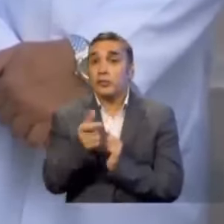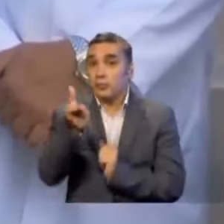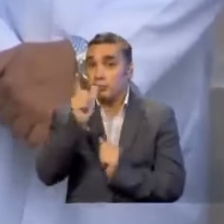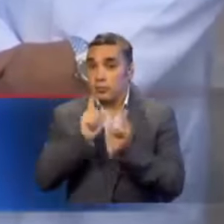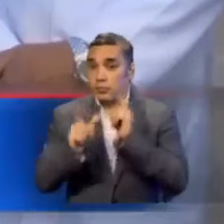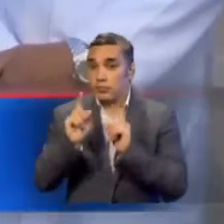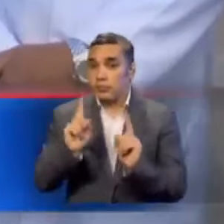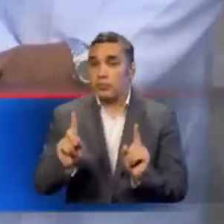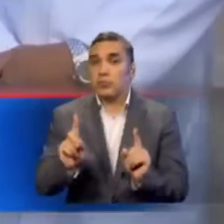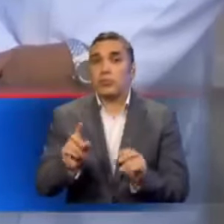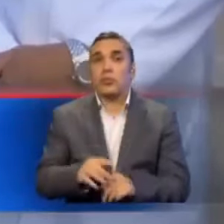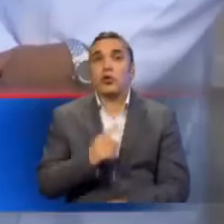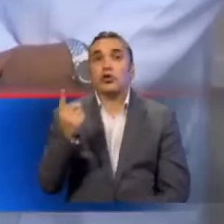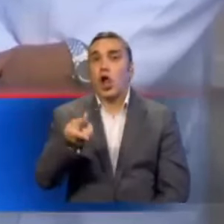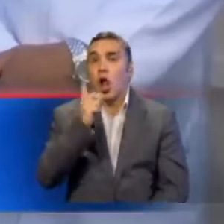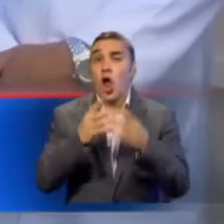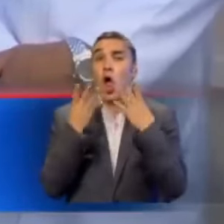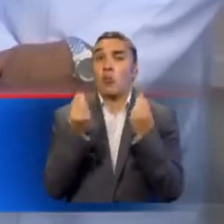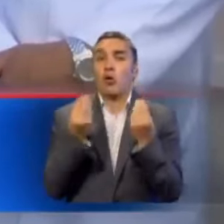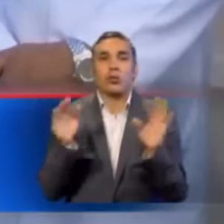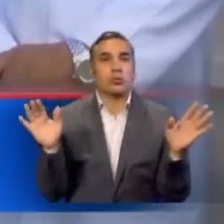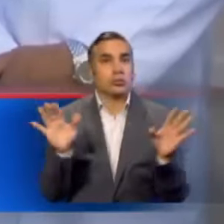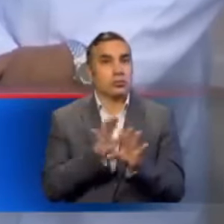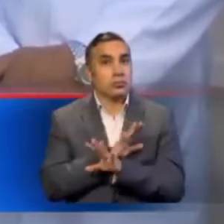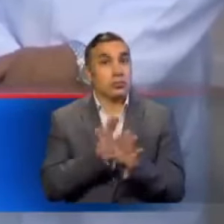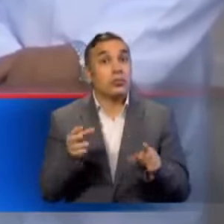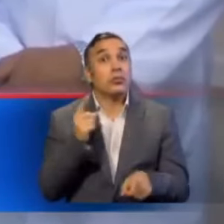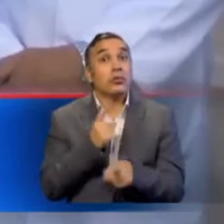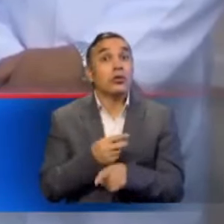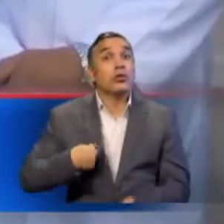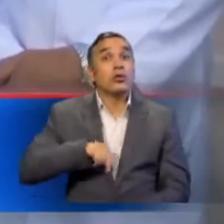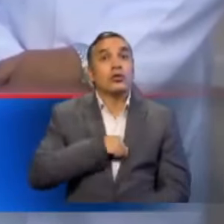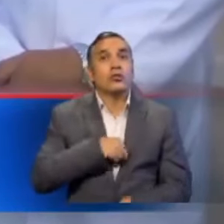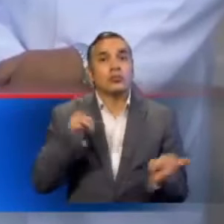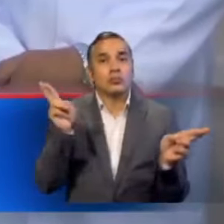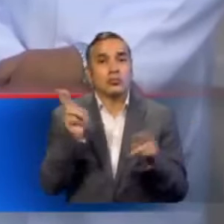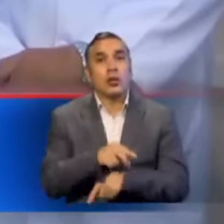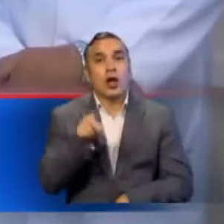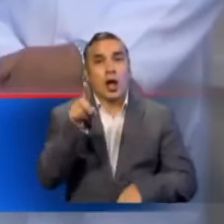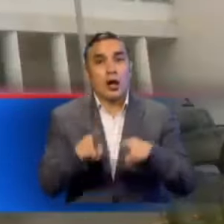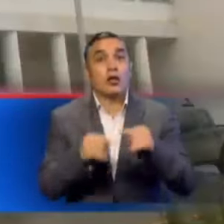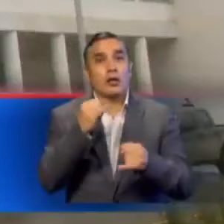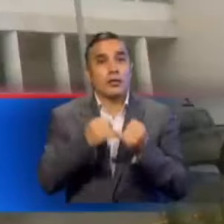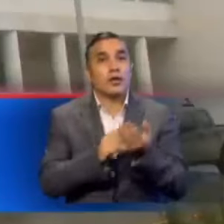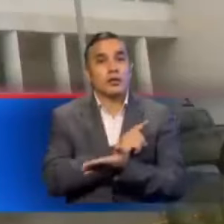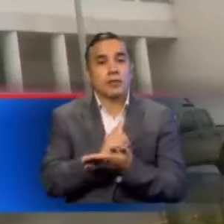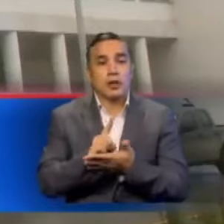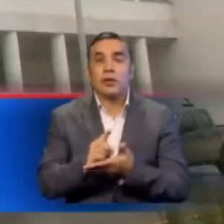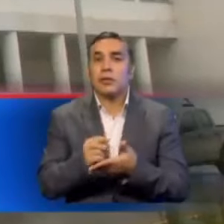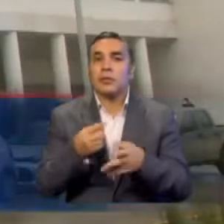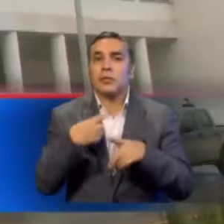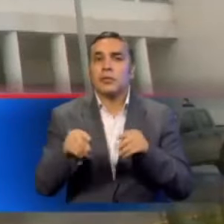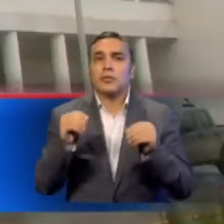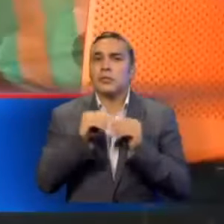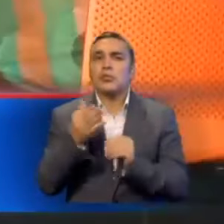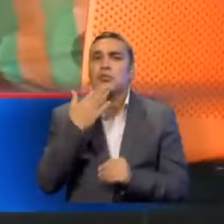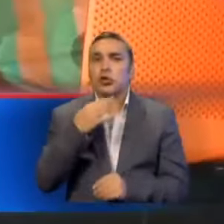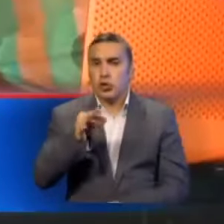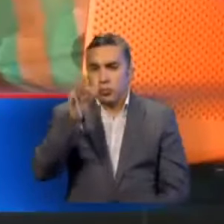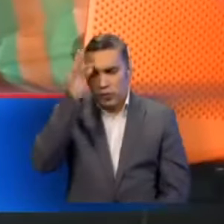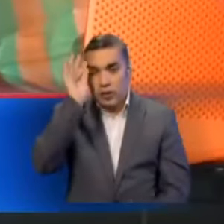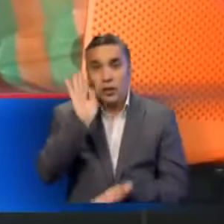alcohólicas, no con bebidas alcohólicas en exceso, por ello hemos también clausurado unos cuantos el fin de semana. Pero tomamos como referencia el hospital